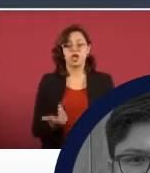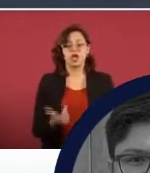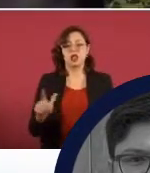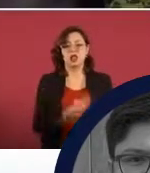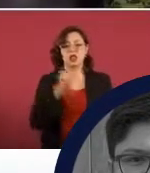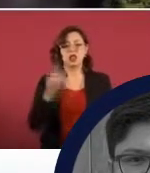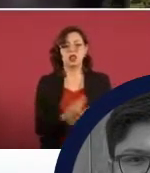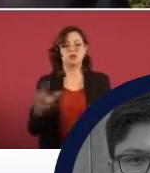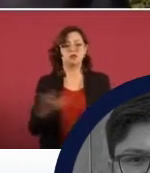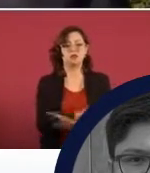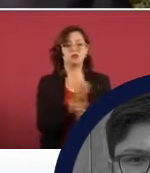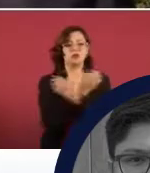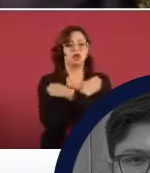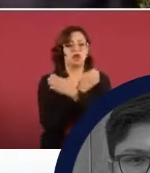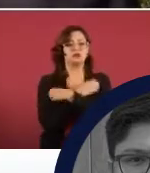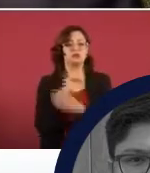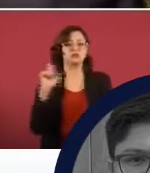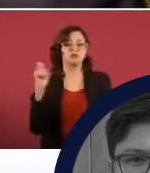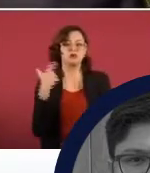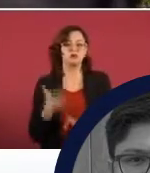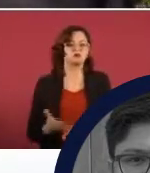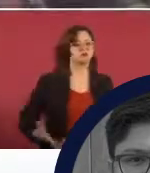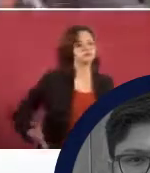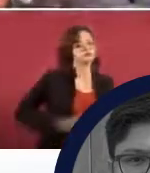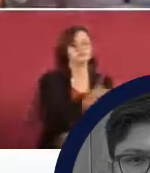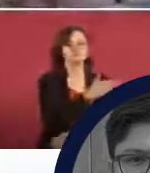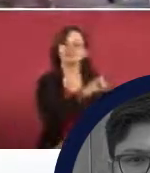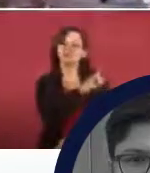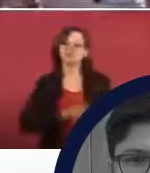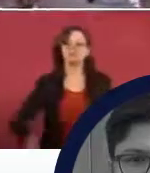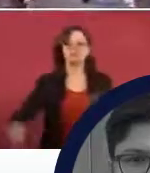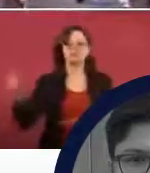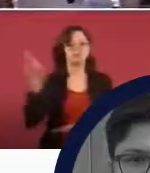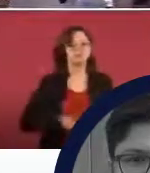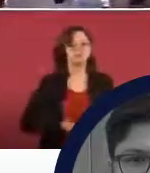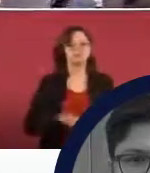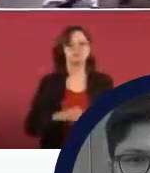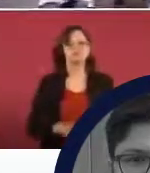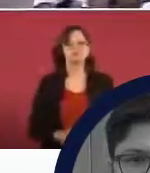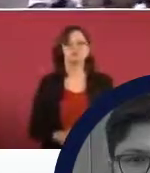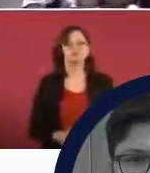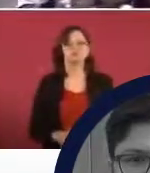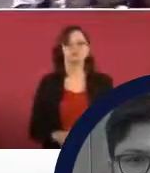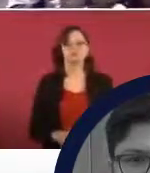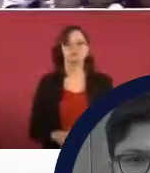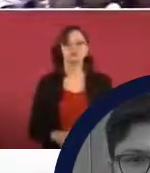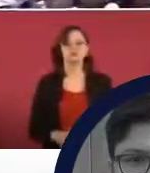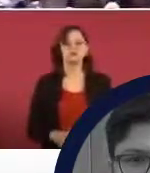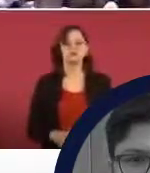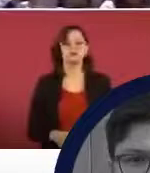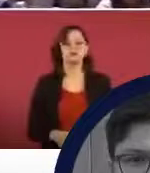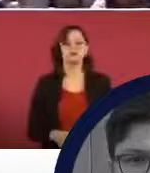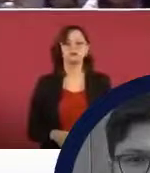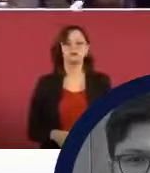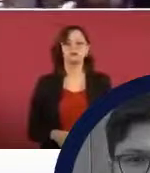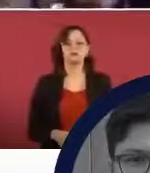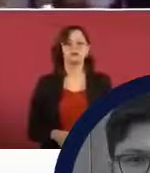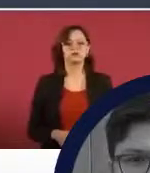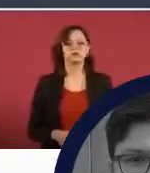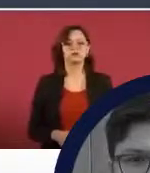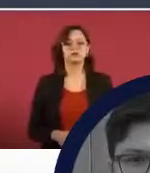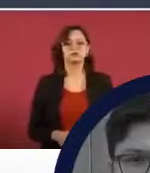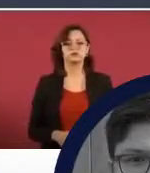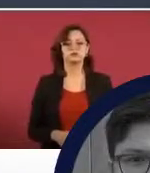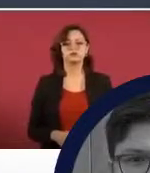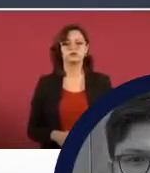Carlos Slim, es decir, los dos empresarios políticamente más relevantes del país,